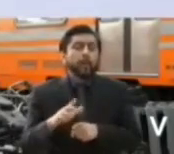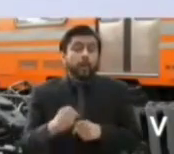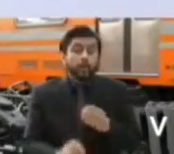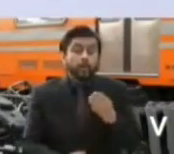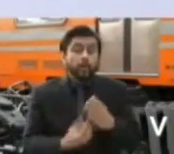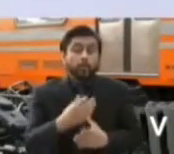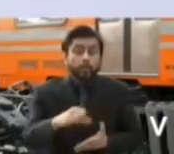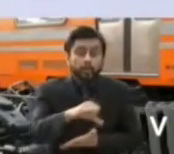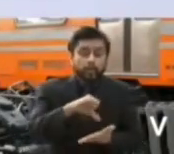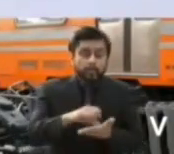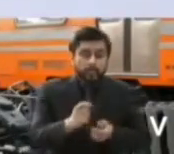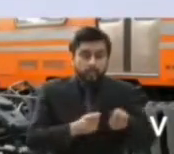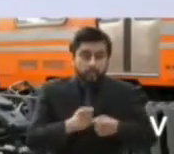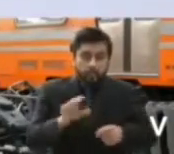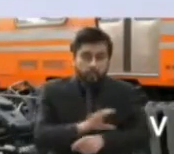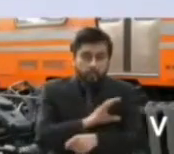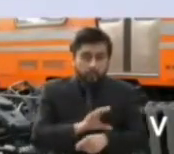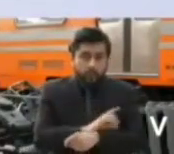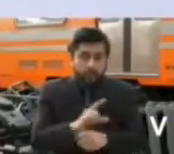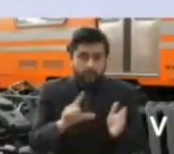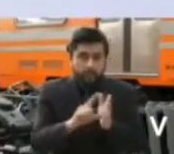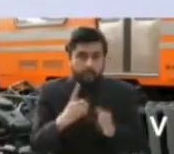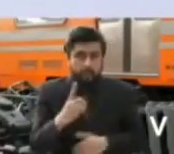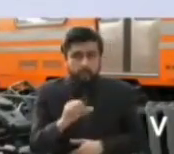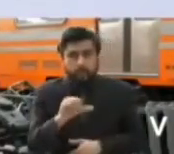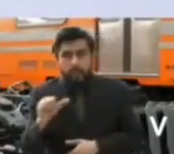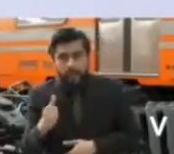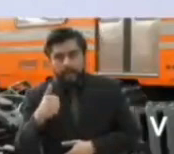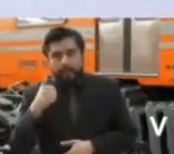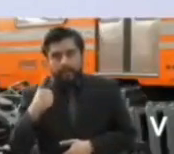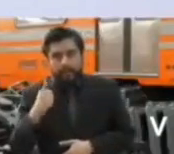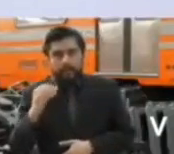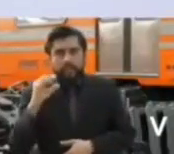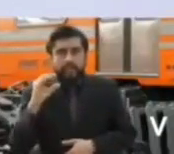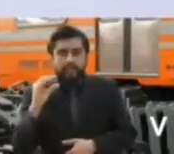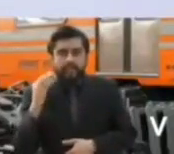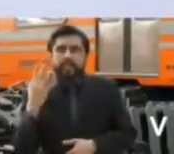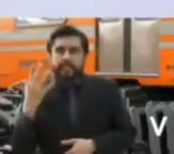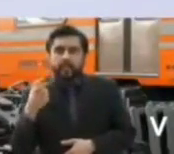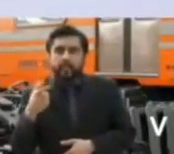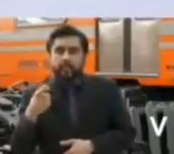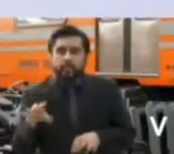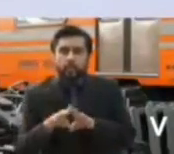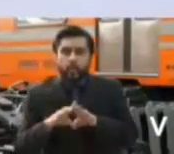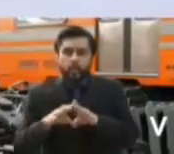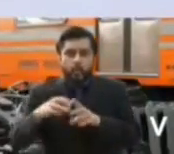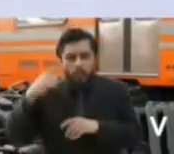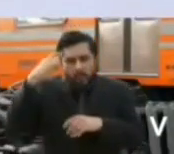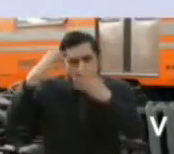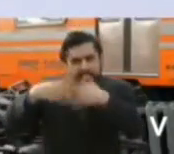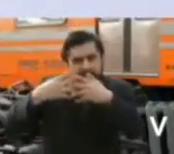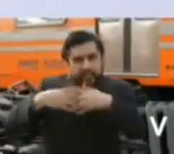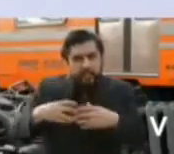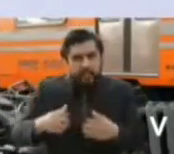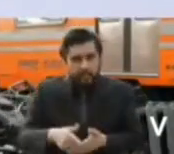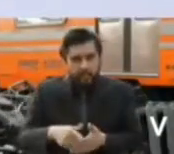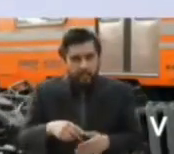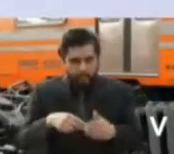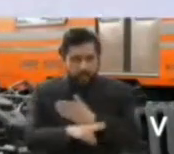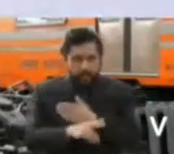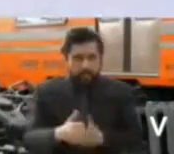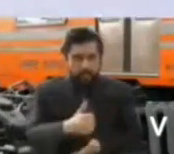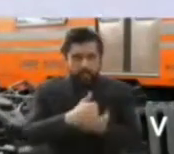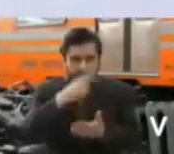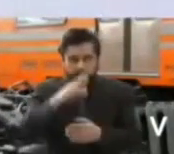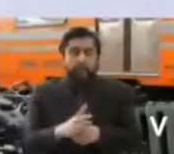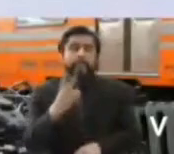control moderno integral para las líneas 1 a las 6, el C5, el cerebro del metro de la Ciudad de México. El segundo